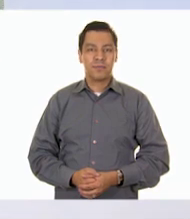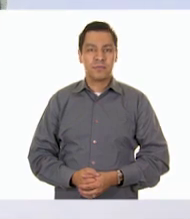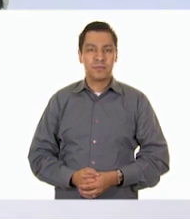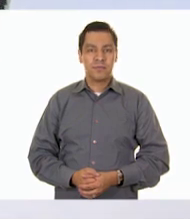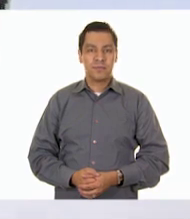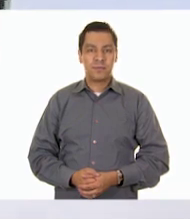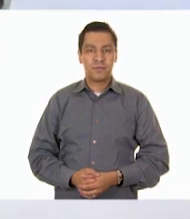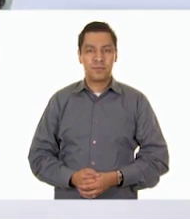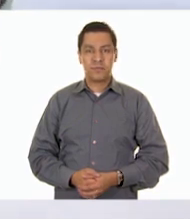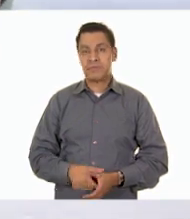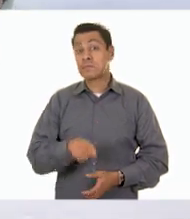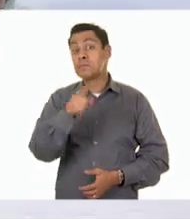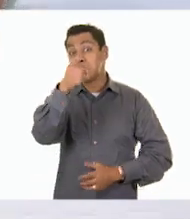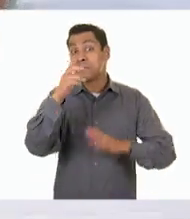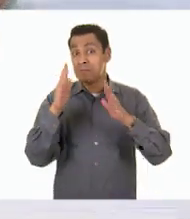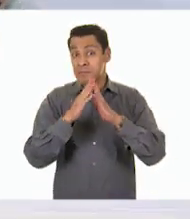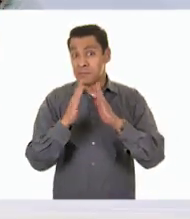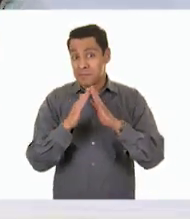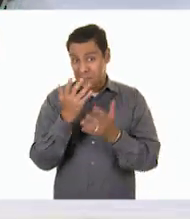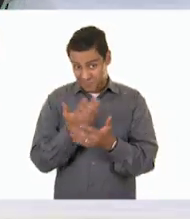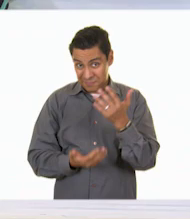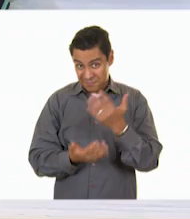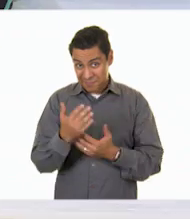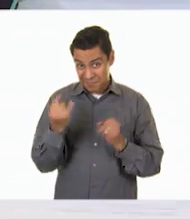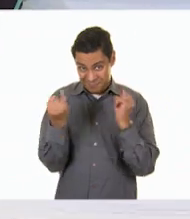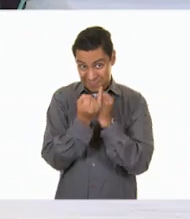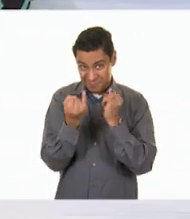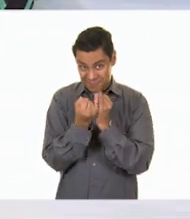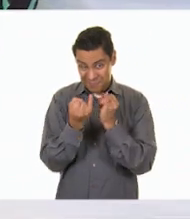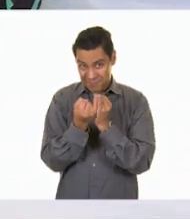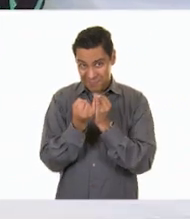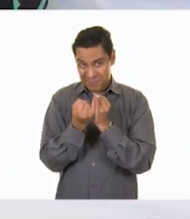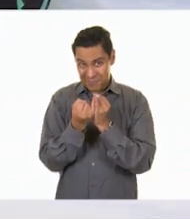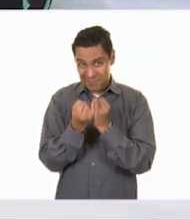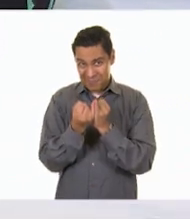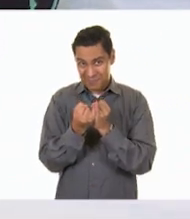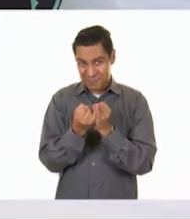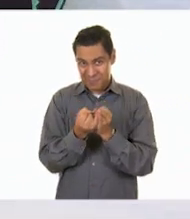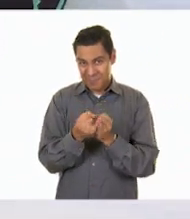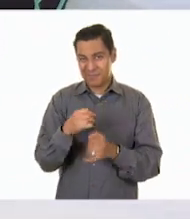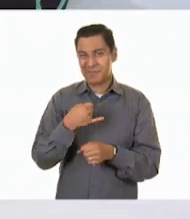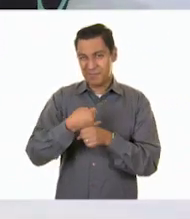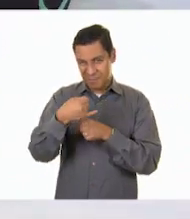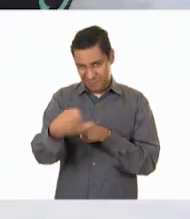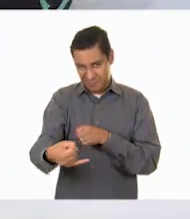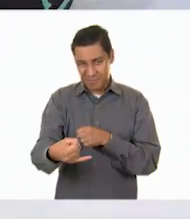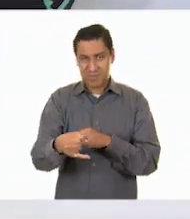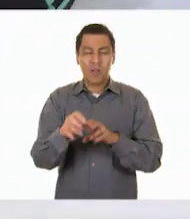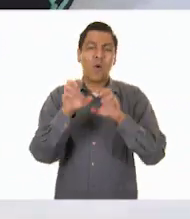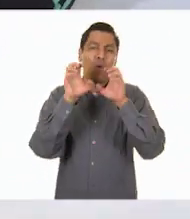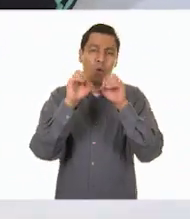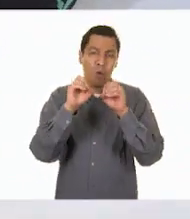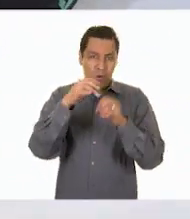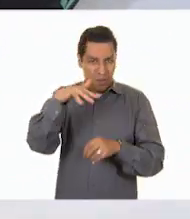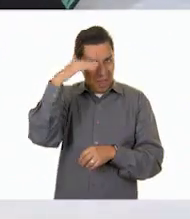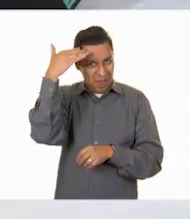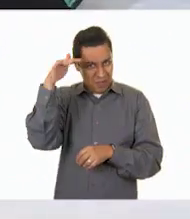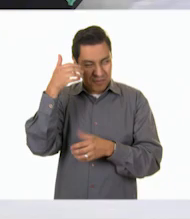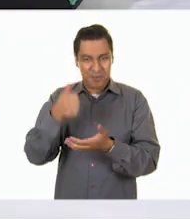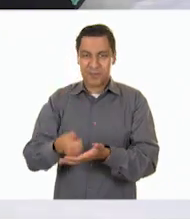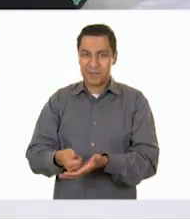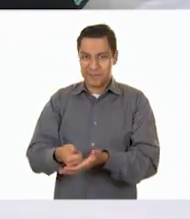como van en casita o así que está apretado y también pueden pedir ayuda de un adulto claro